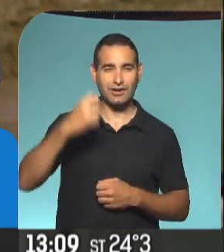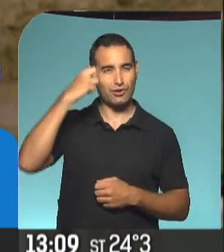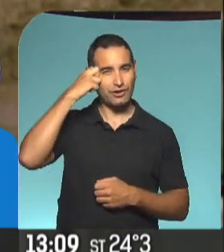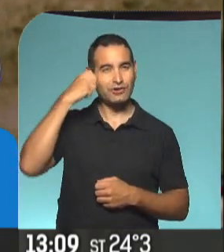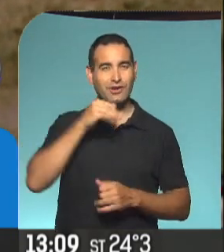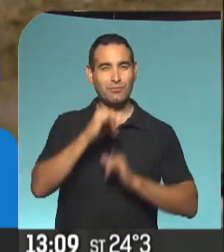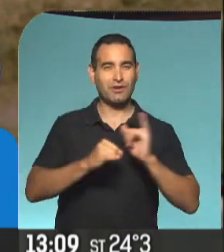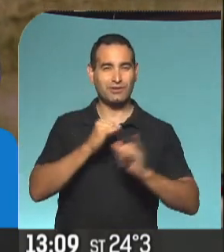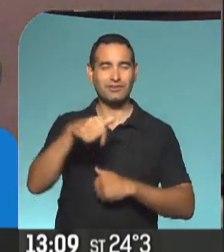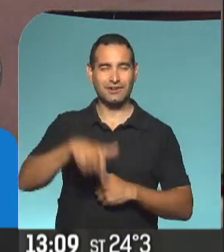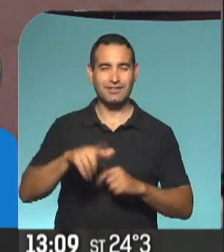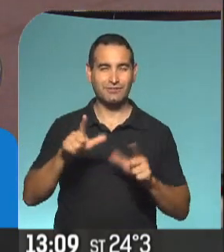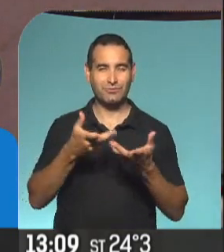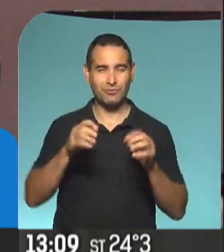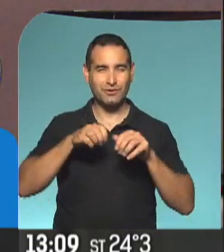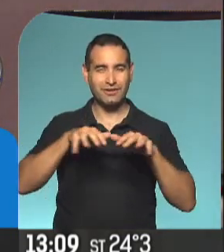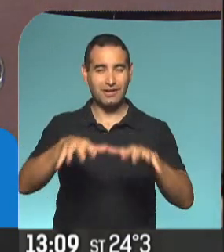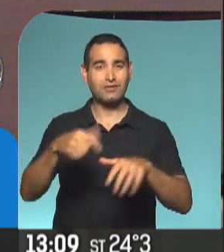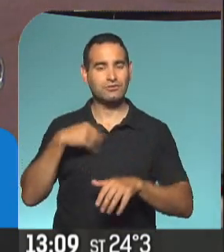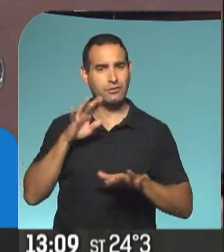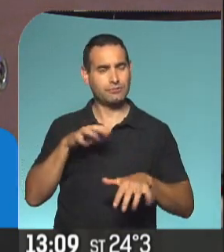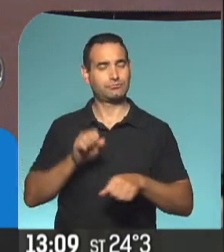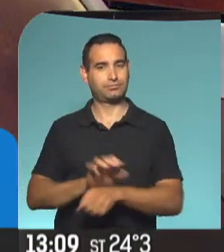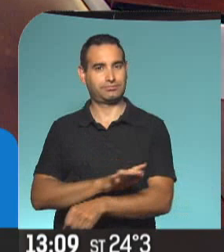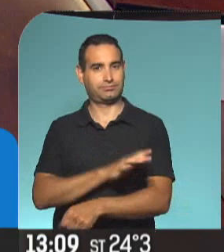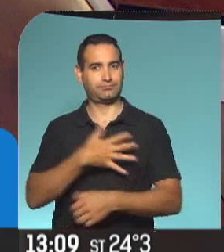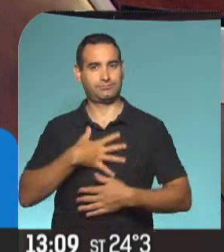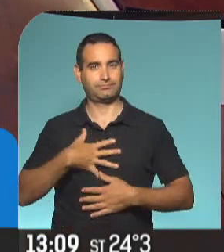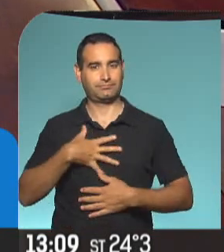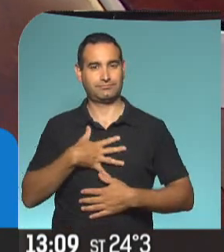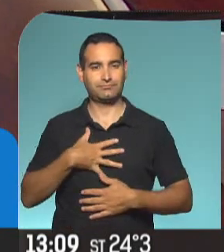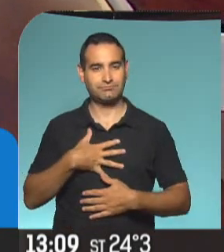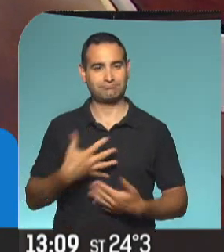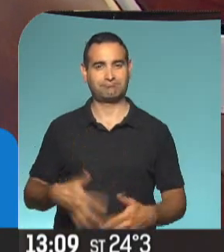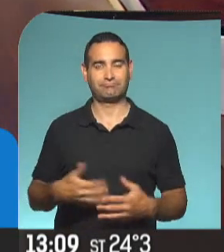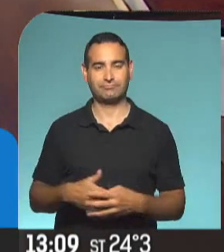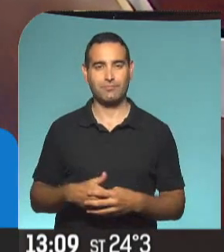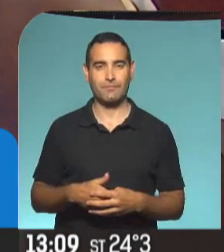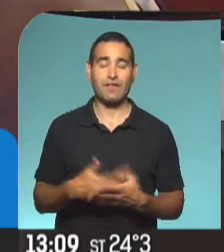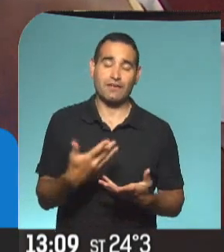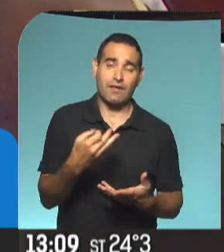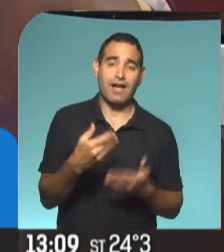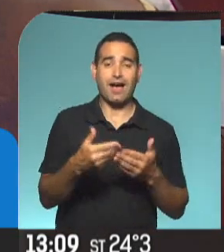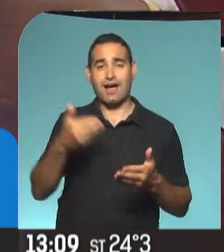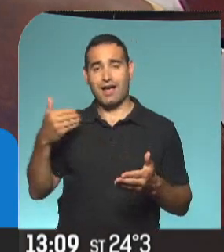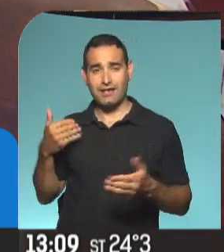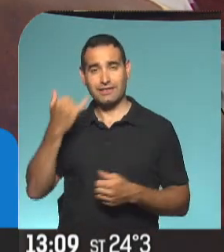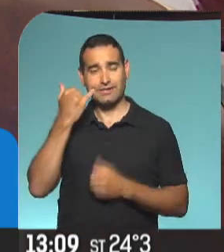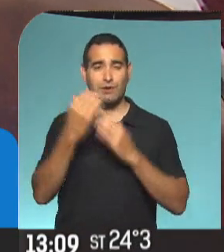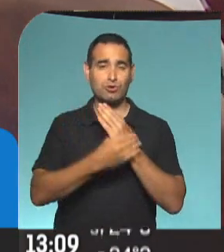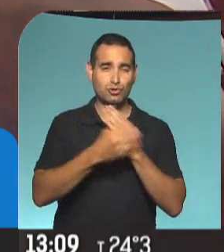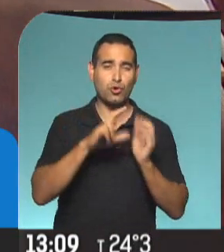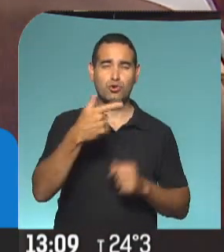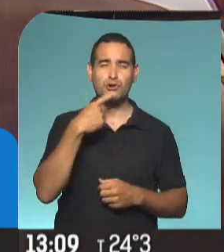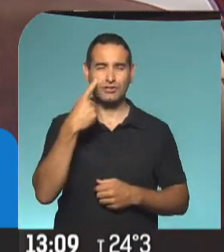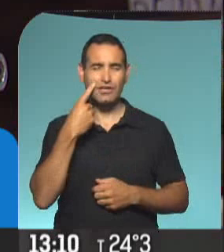nosotros, que a mí me puso la piel de gallina porque no lo esperaba. Si bien anteriormente ya el ministro Rossi nos